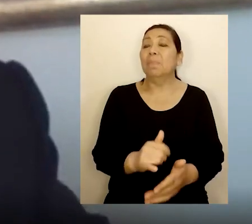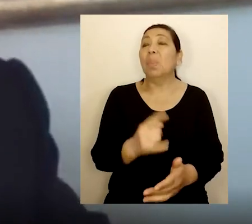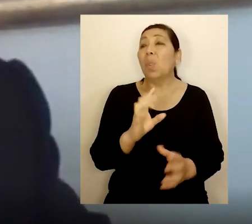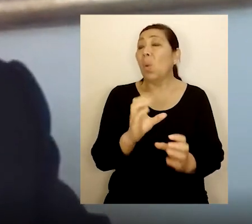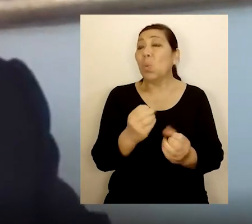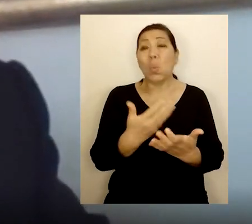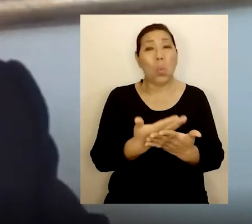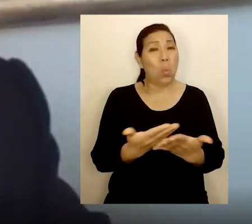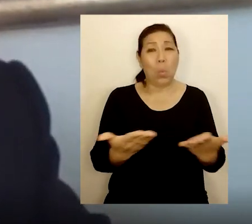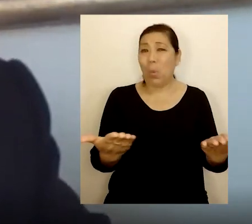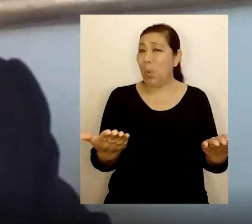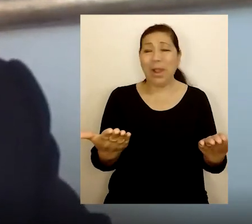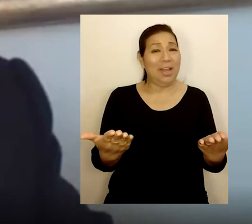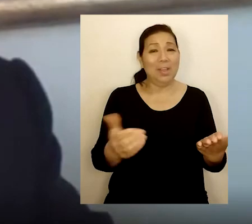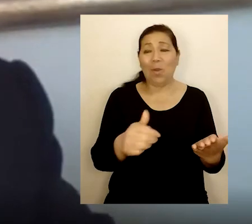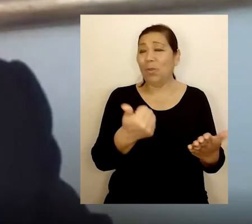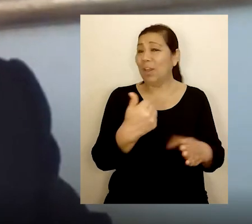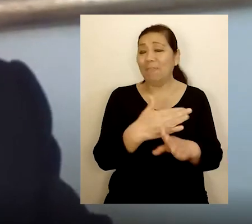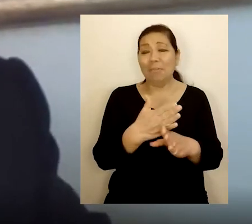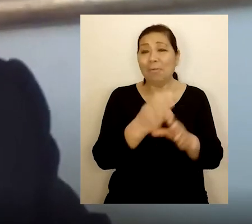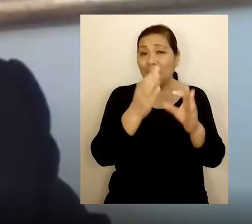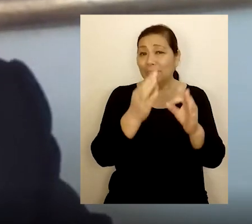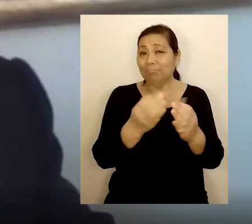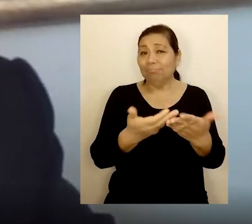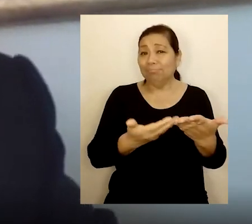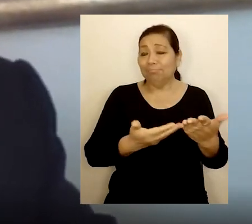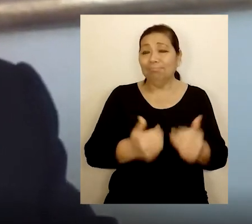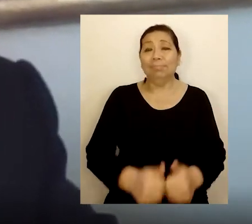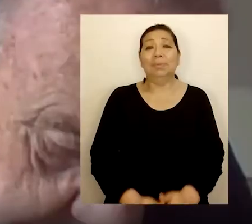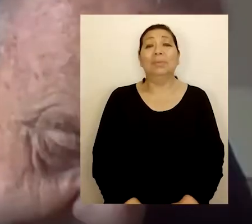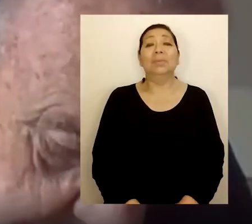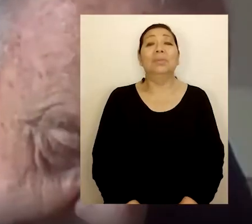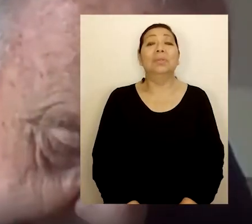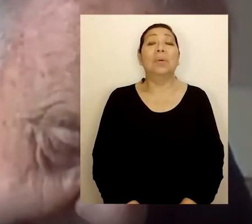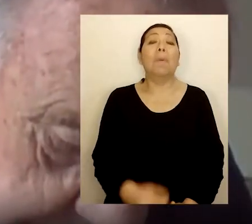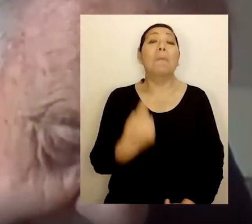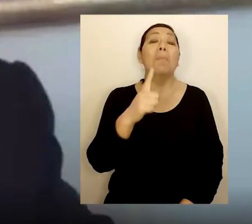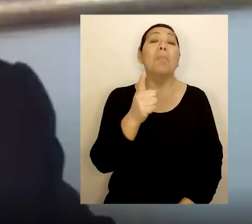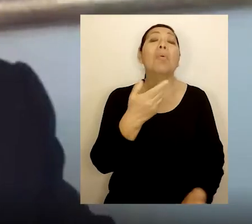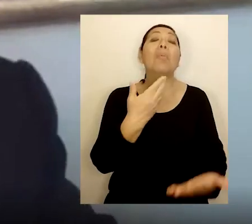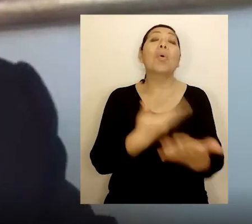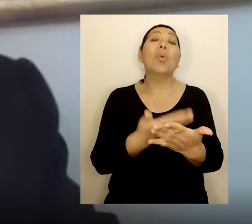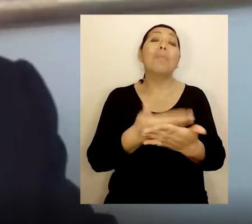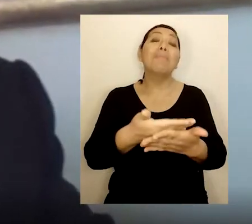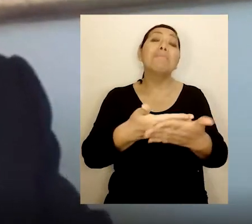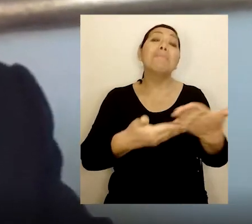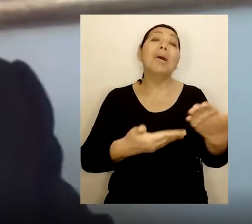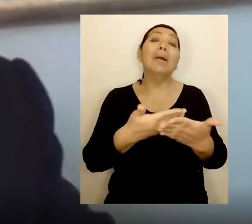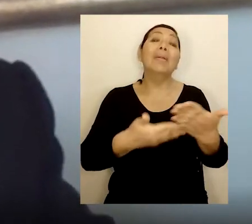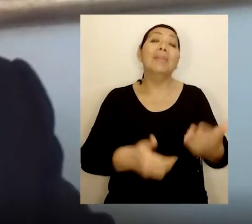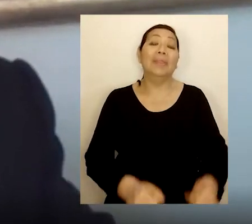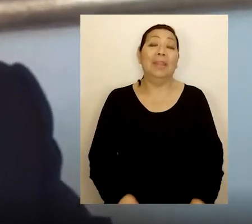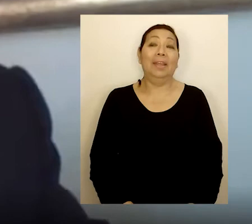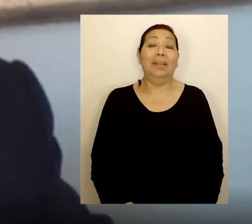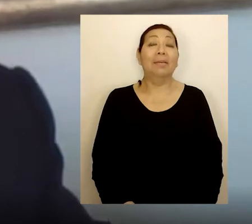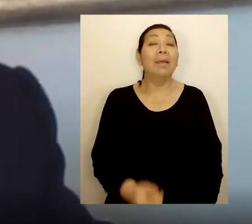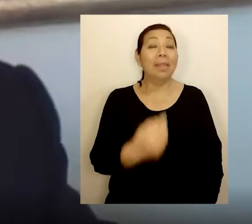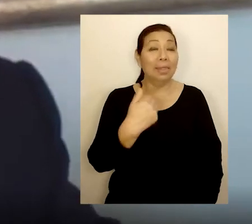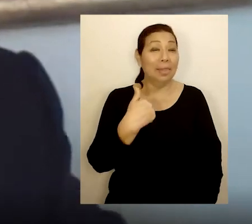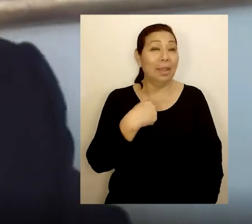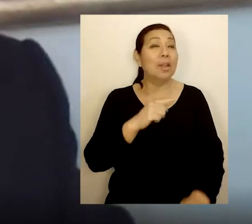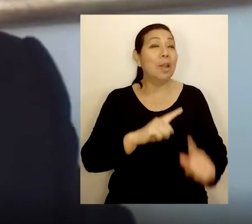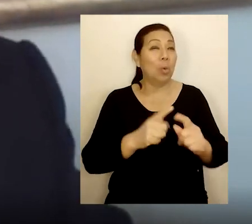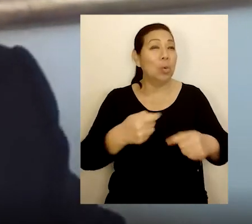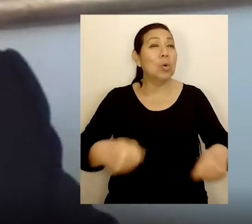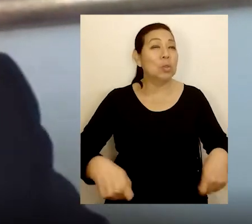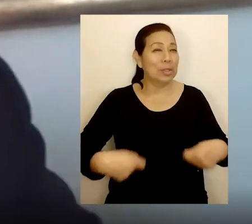O sea, no hay ninguna otra forma de acreditar un gasto sino con el comprobante, porque tengo entendido que hay